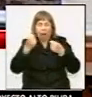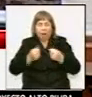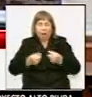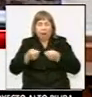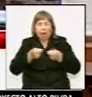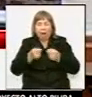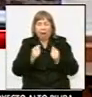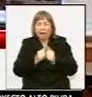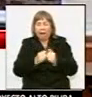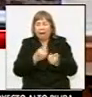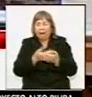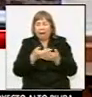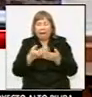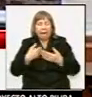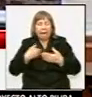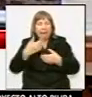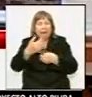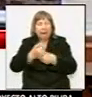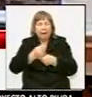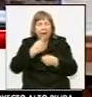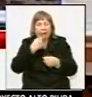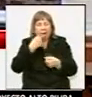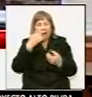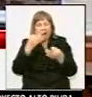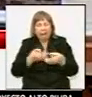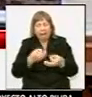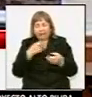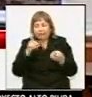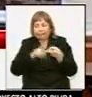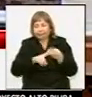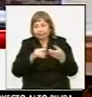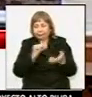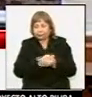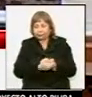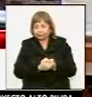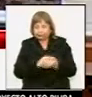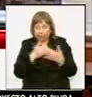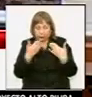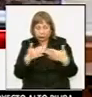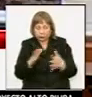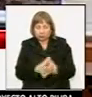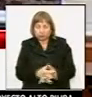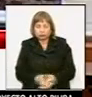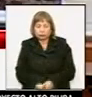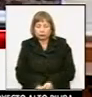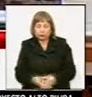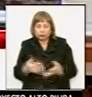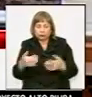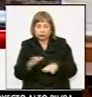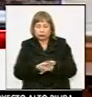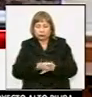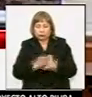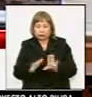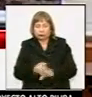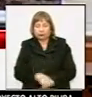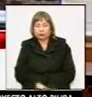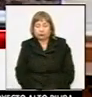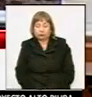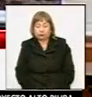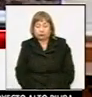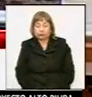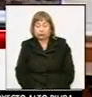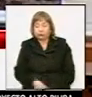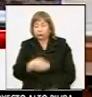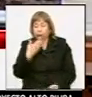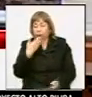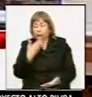decisiones. Y las he ido tomando y las seguiré tomando hasta que se me diga que ya mi función ha concluido. Entonces,